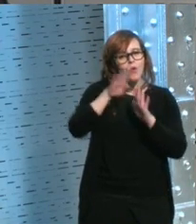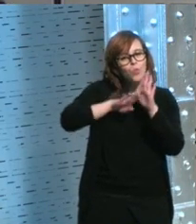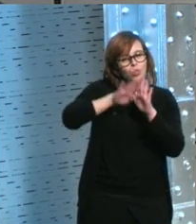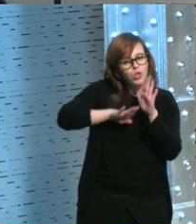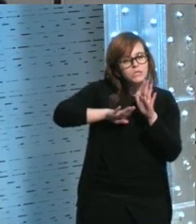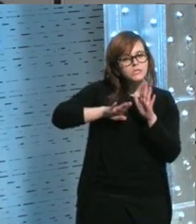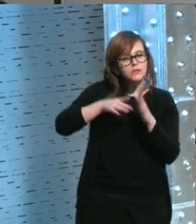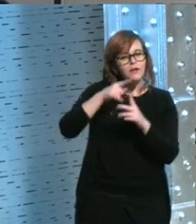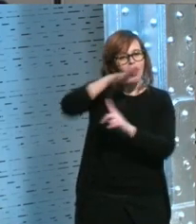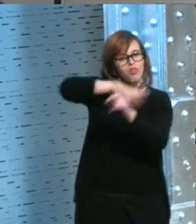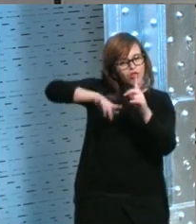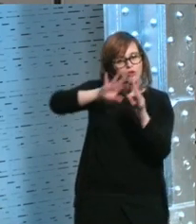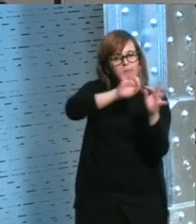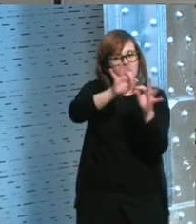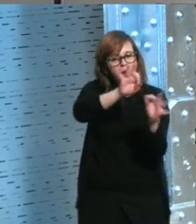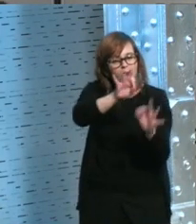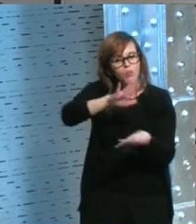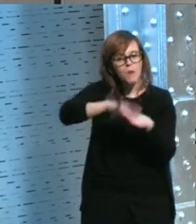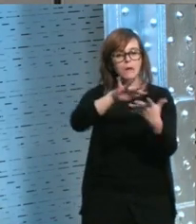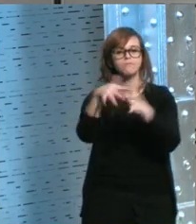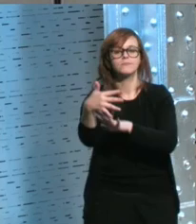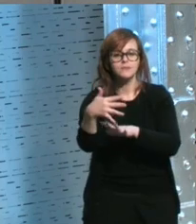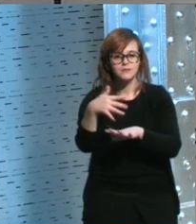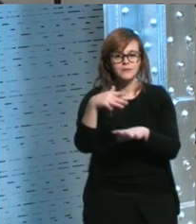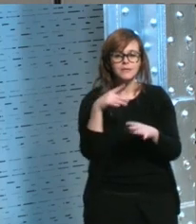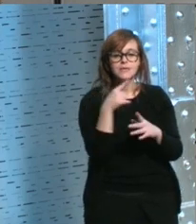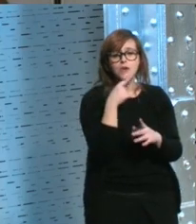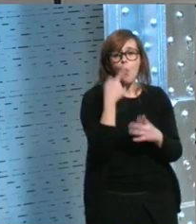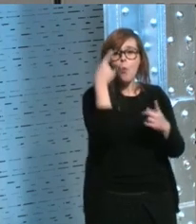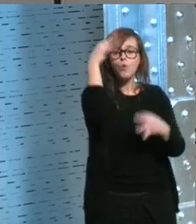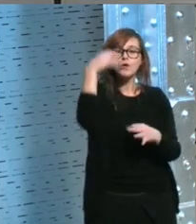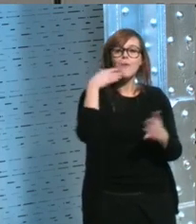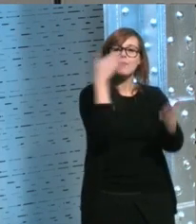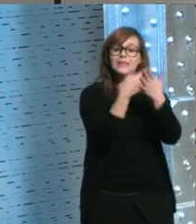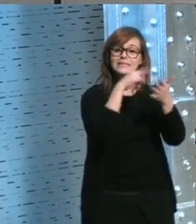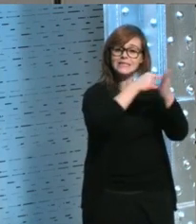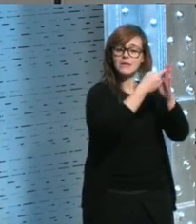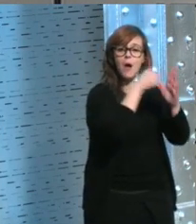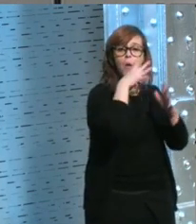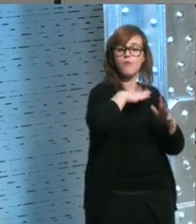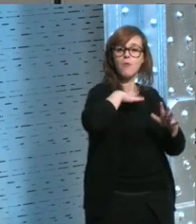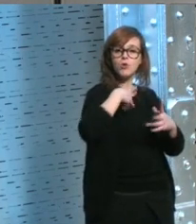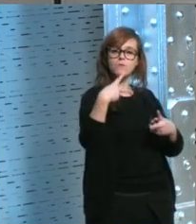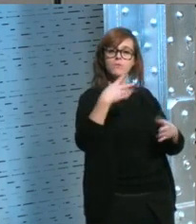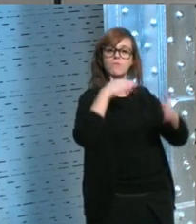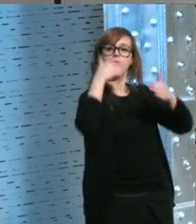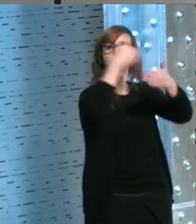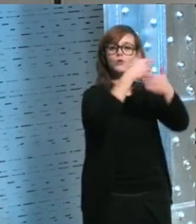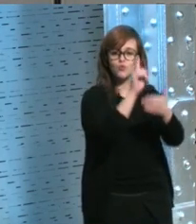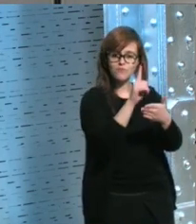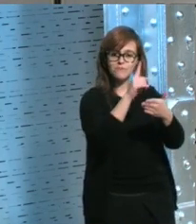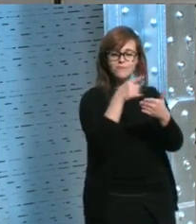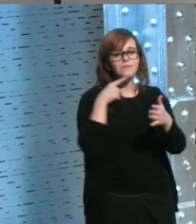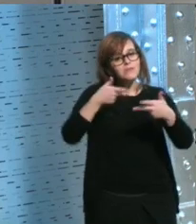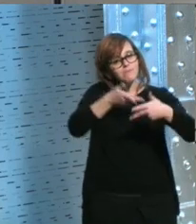las condiciones y de pedir al sistema que no impida son caminos del futuro, y